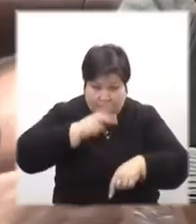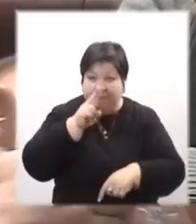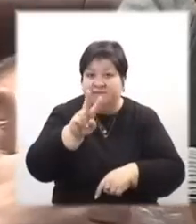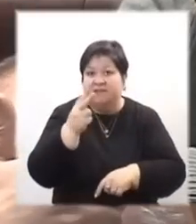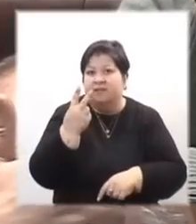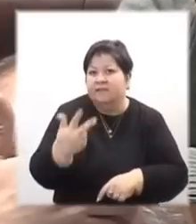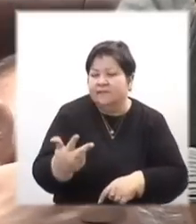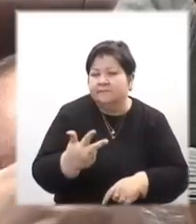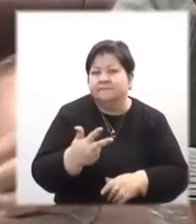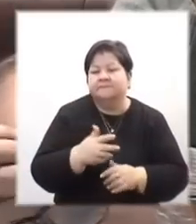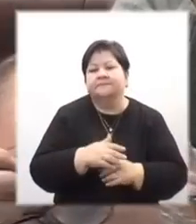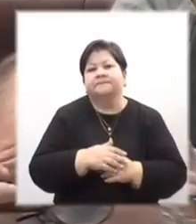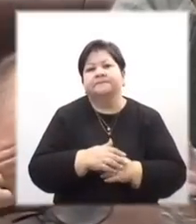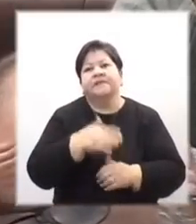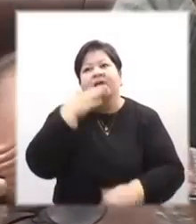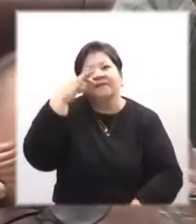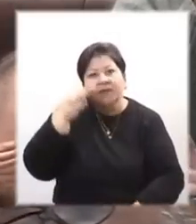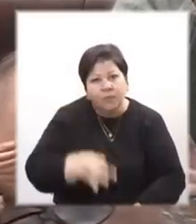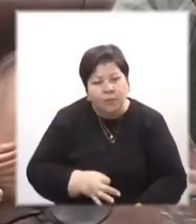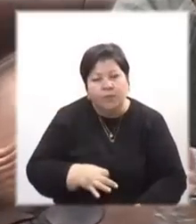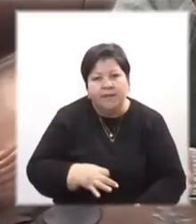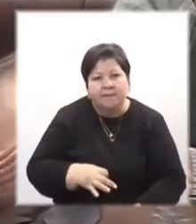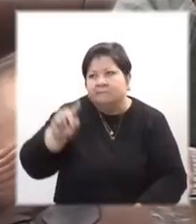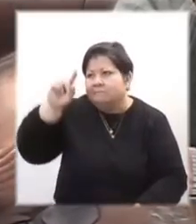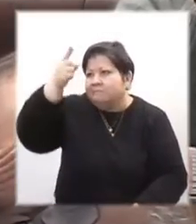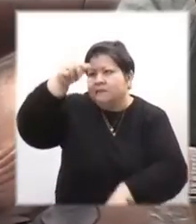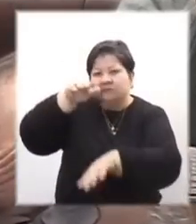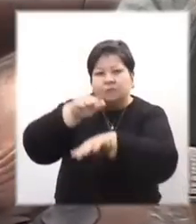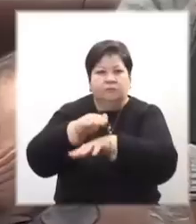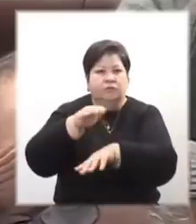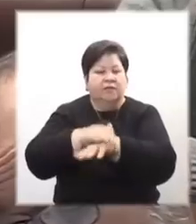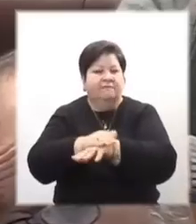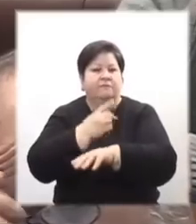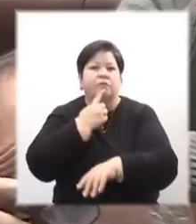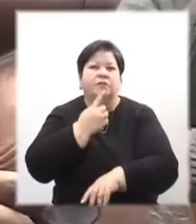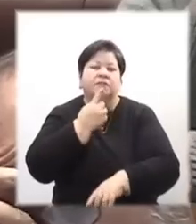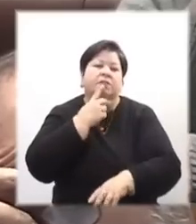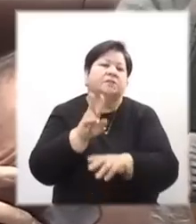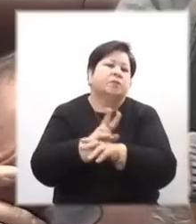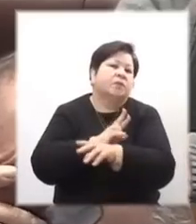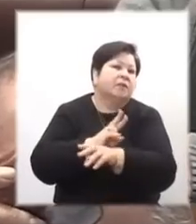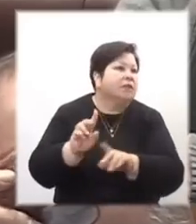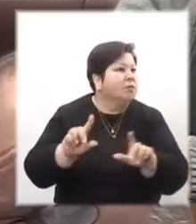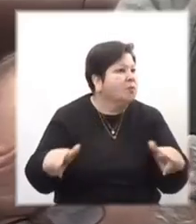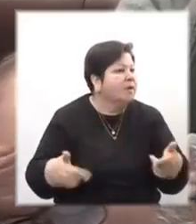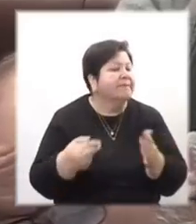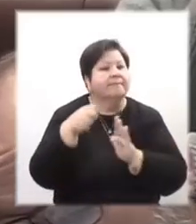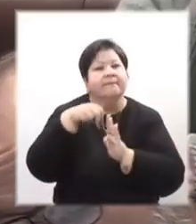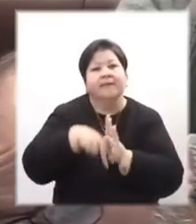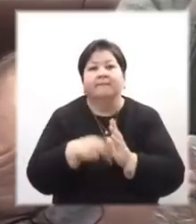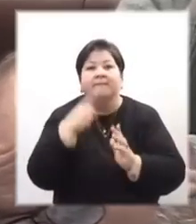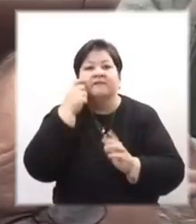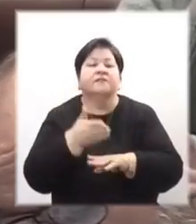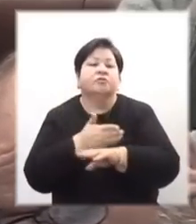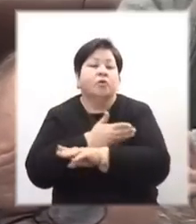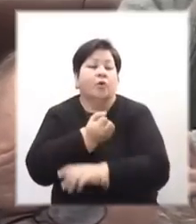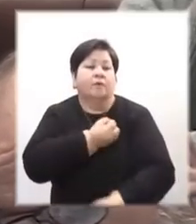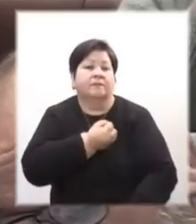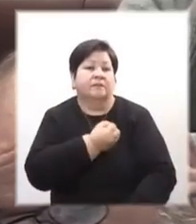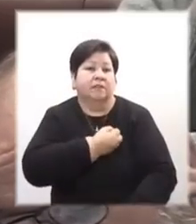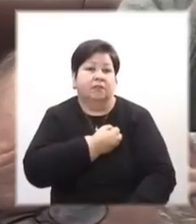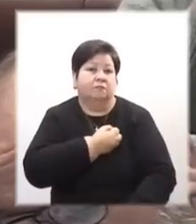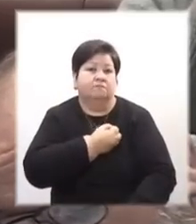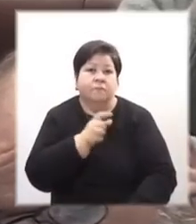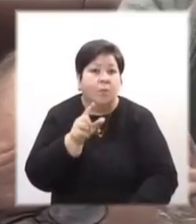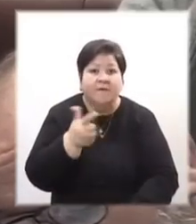nos aseguró por parte del principal responsable de la política de seguridad de que no existía un plan de prevención de homicidios. Era